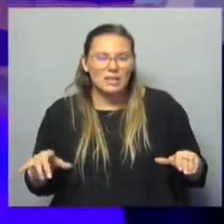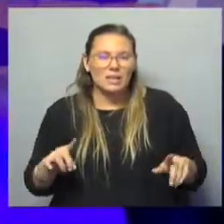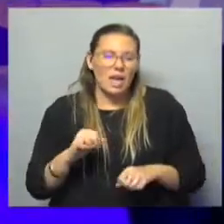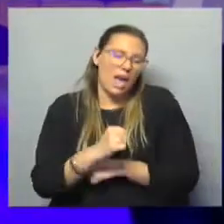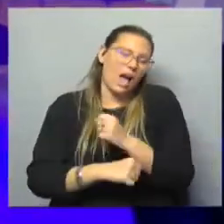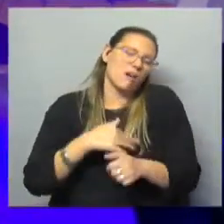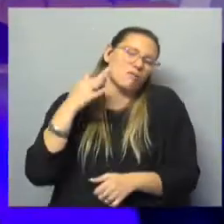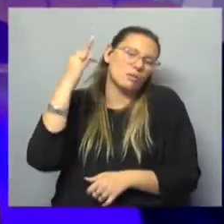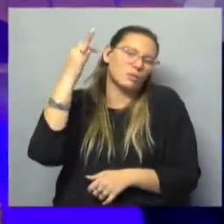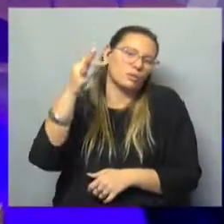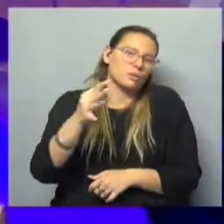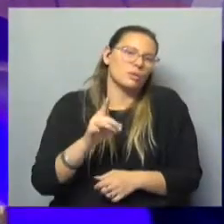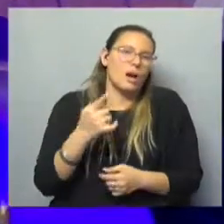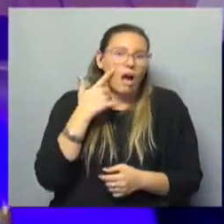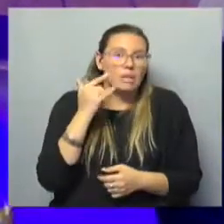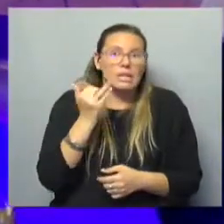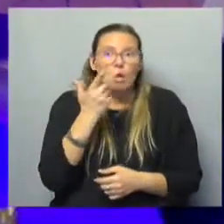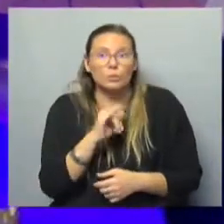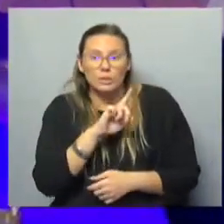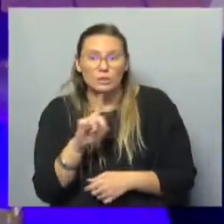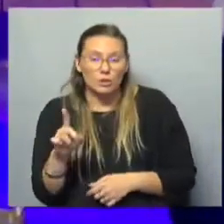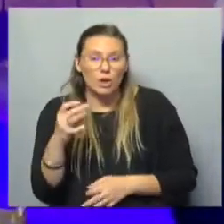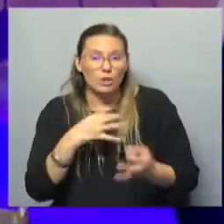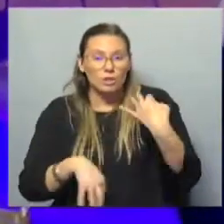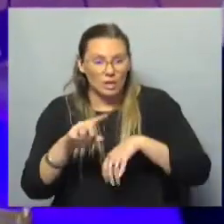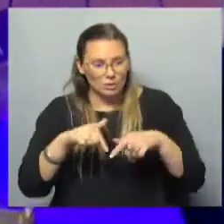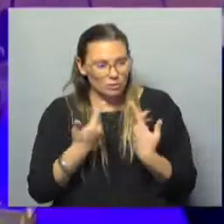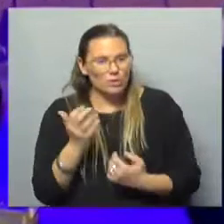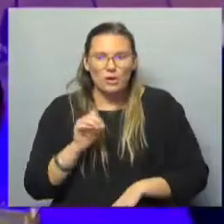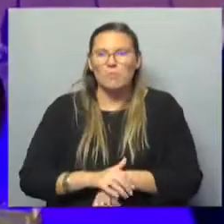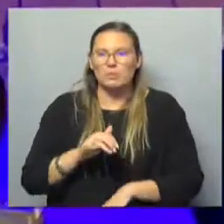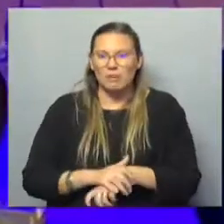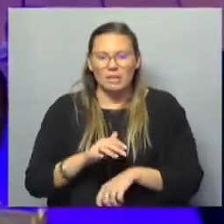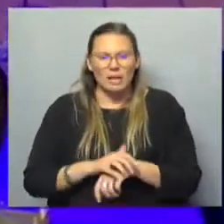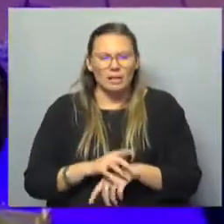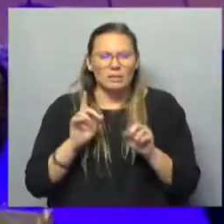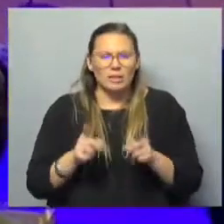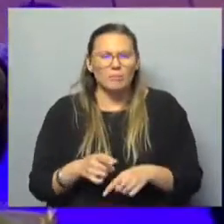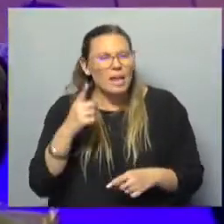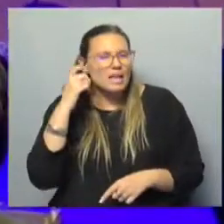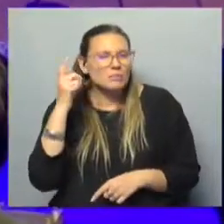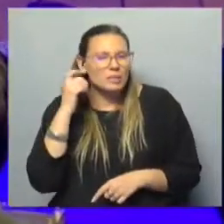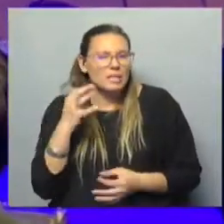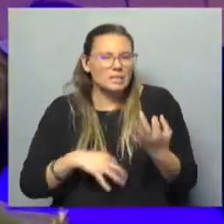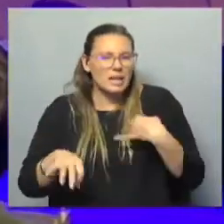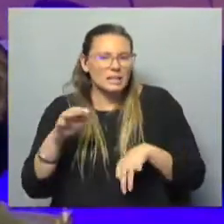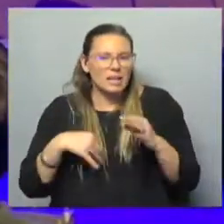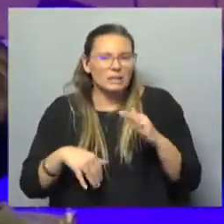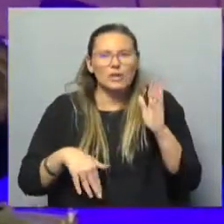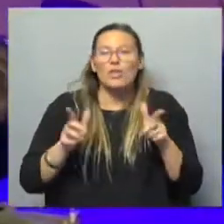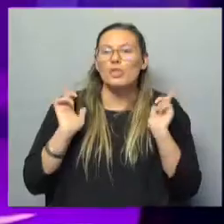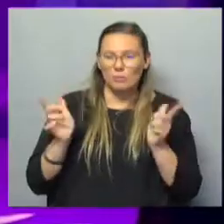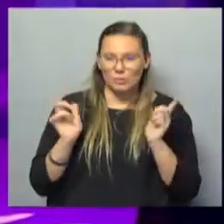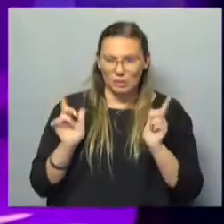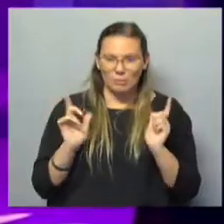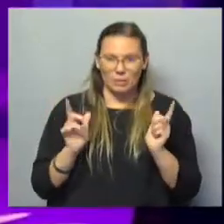unos años va a decidir si le gusta o no el teatro y nosotros tenemos esa responsabilidad también de hacer una experiencia teatral, sobre todo disfrutable,